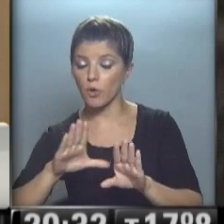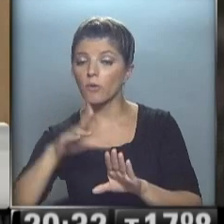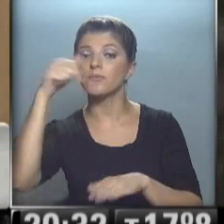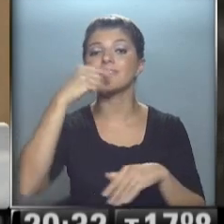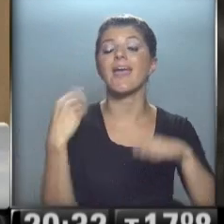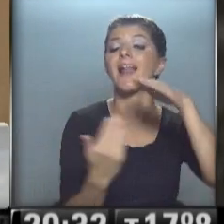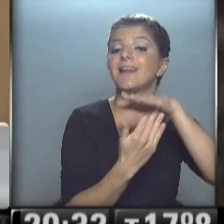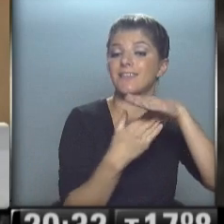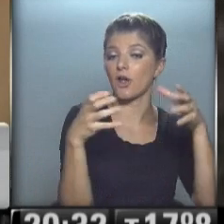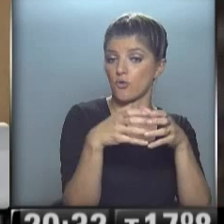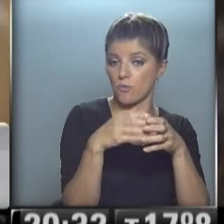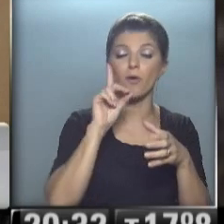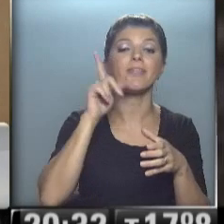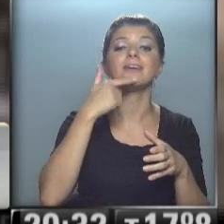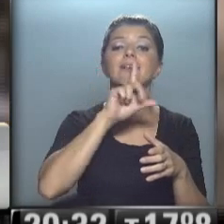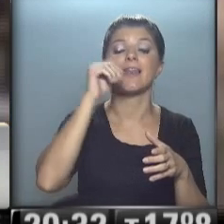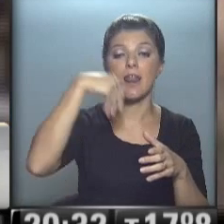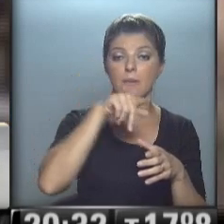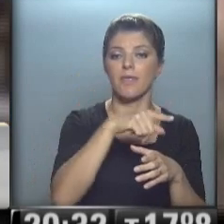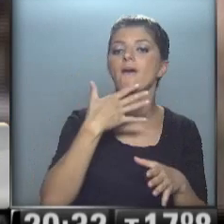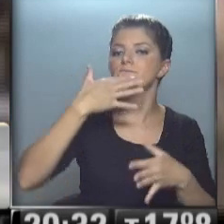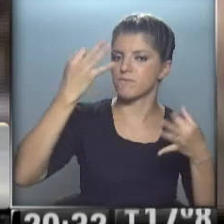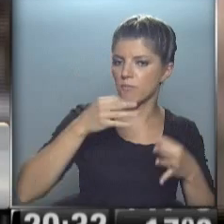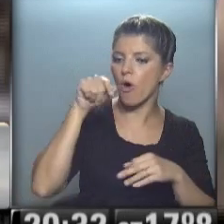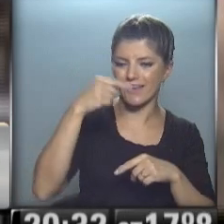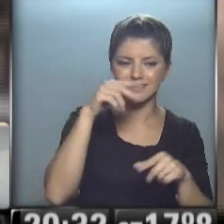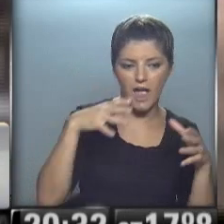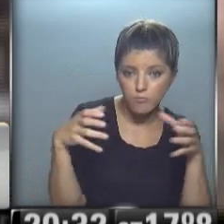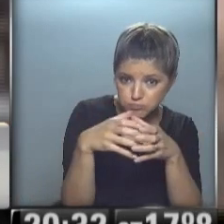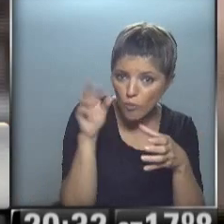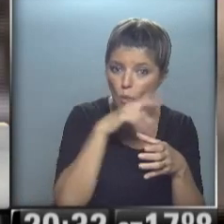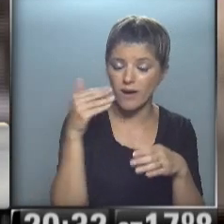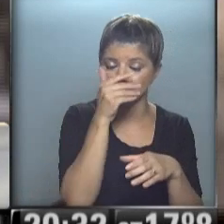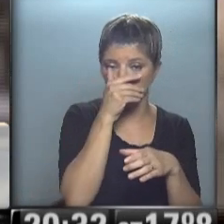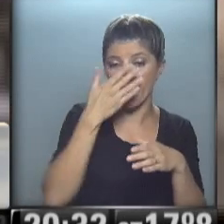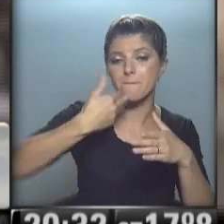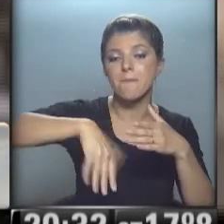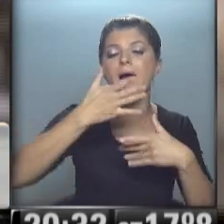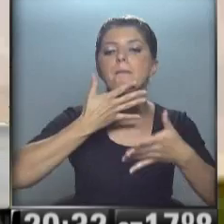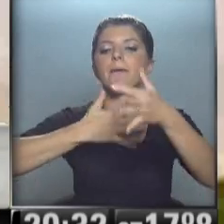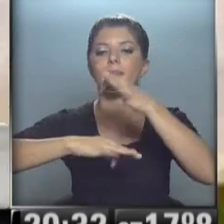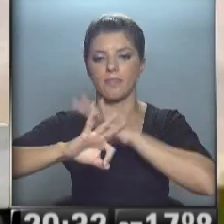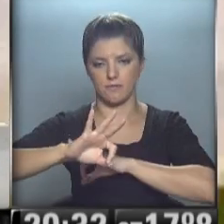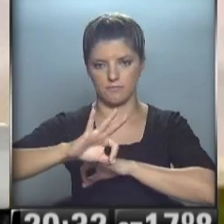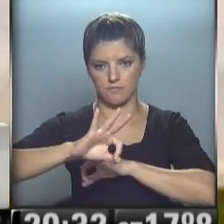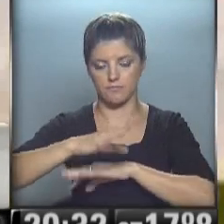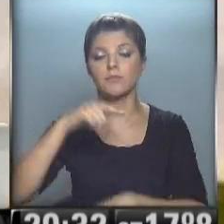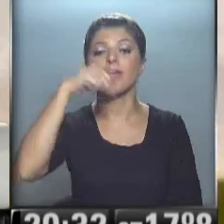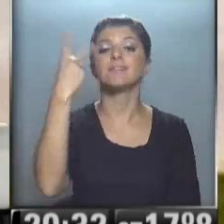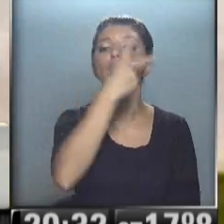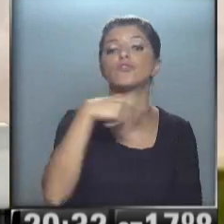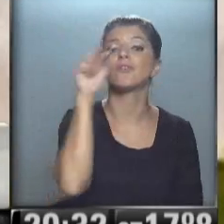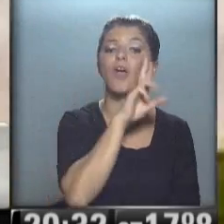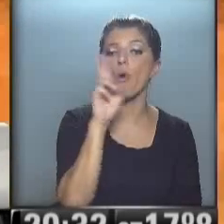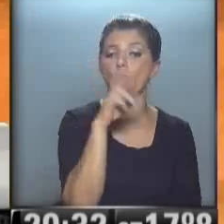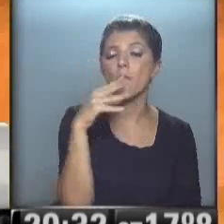grupo islamita Boko Haram confirmó que planean vender a las jóvenes secuestradas el 14 de abril. Las 200